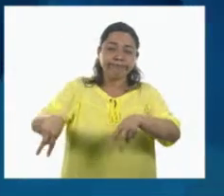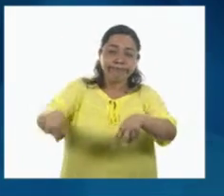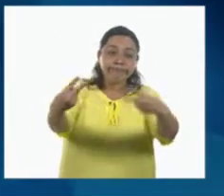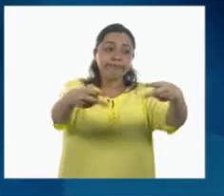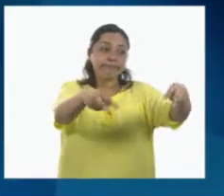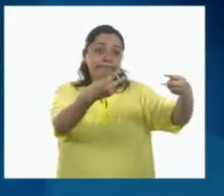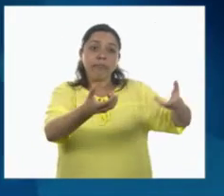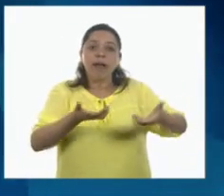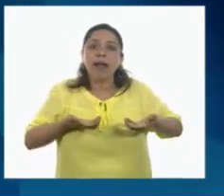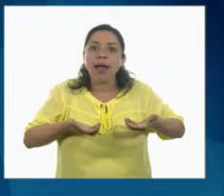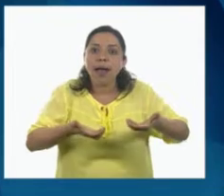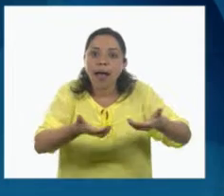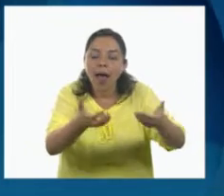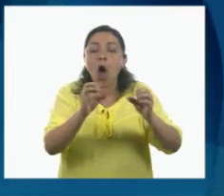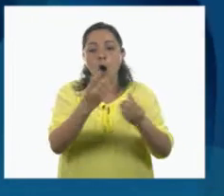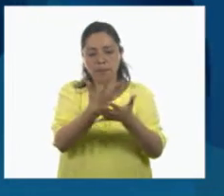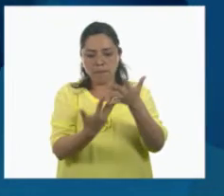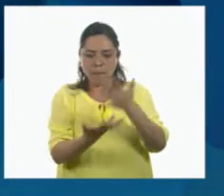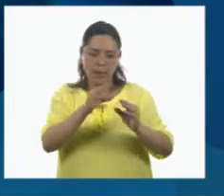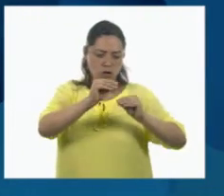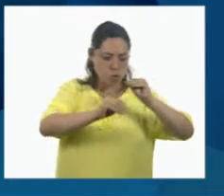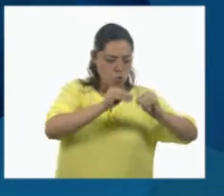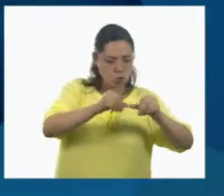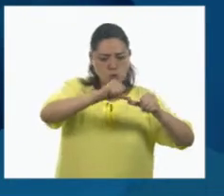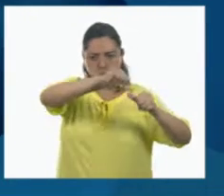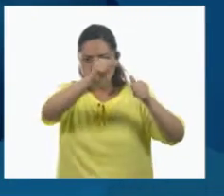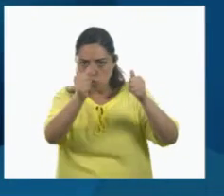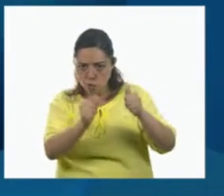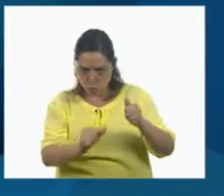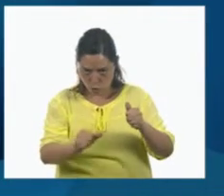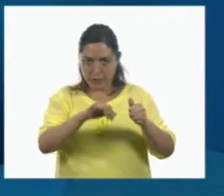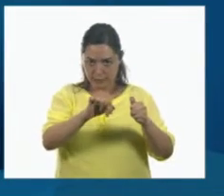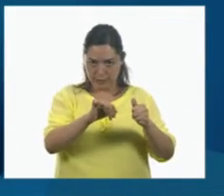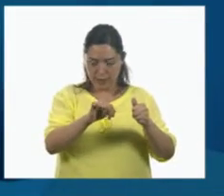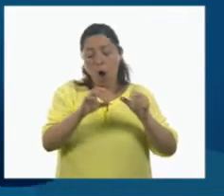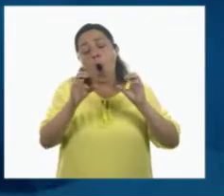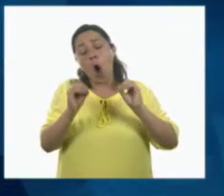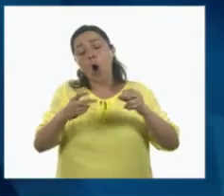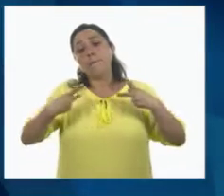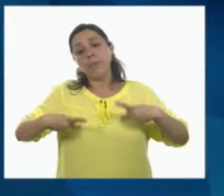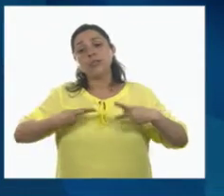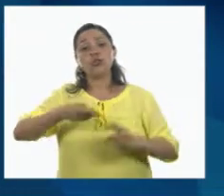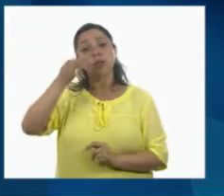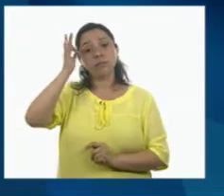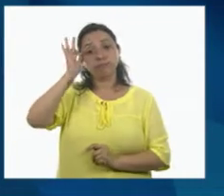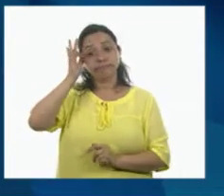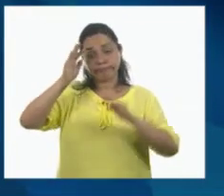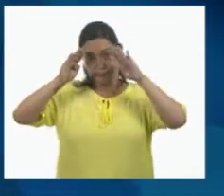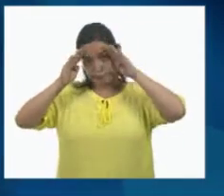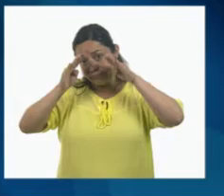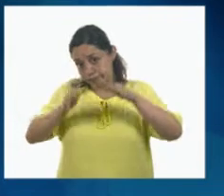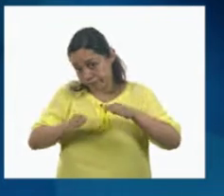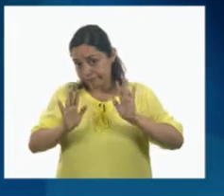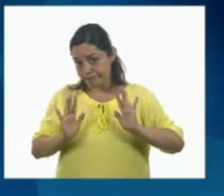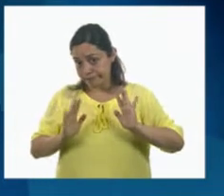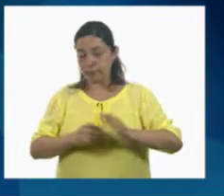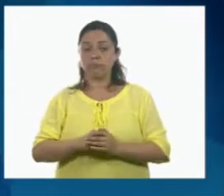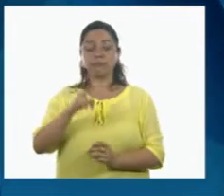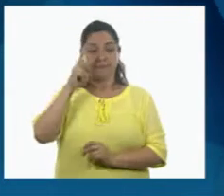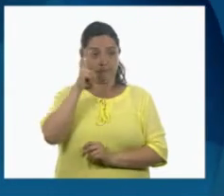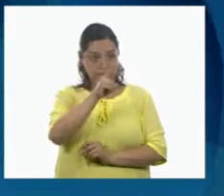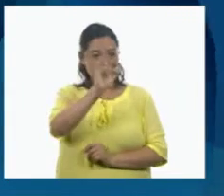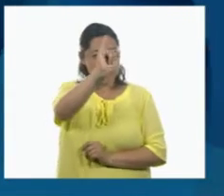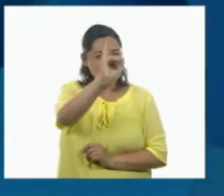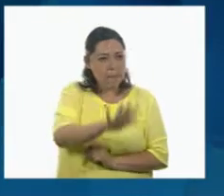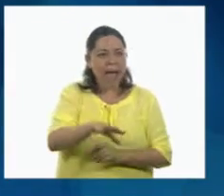ambulantes, artesanos o personas que se dedicaban al servicio doméstico. Vamos a continuar con la imagen. ¿Ya vieron que